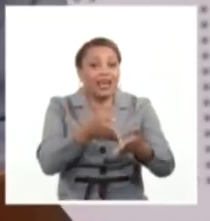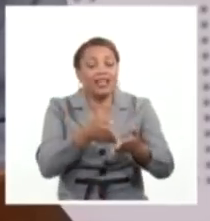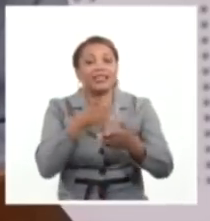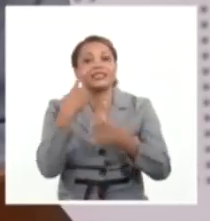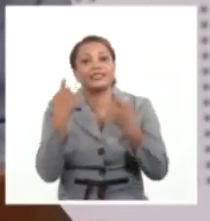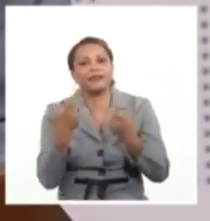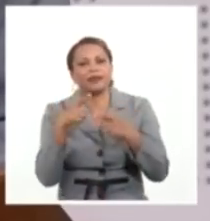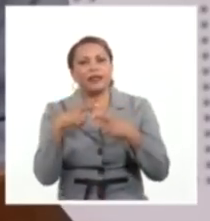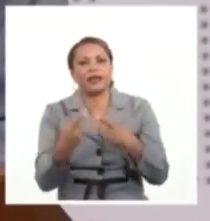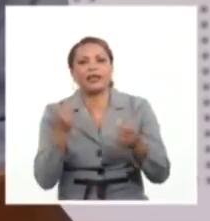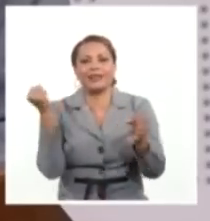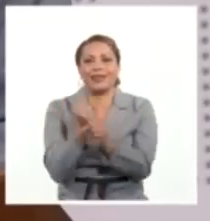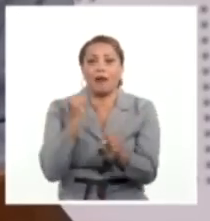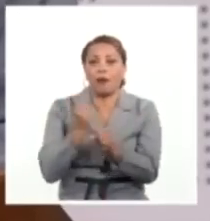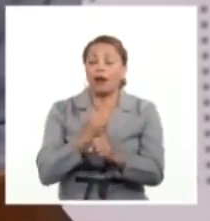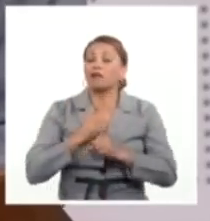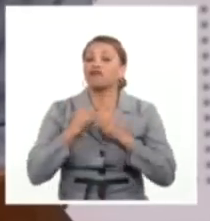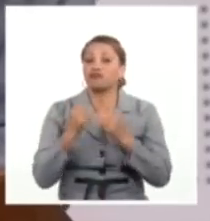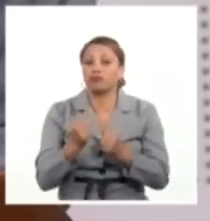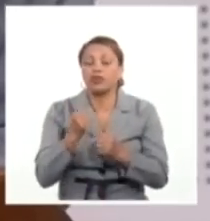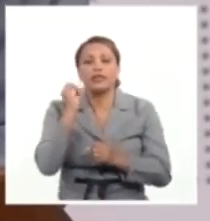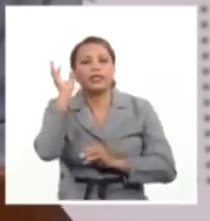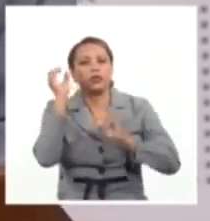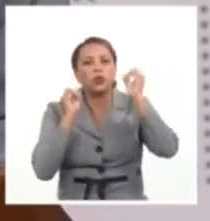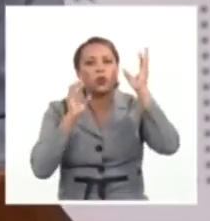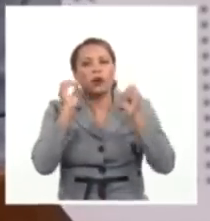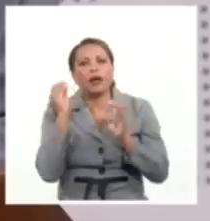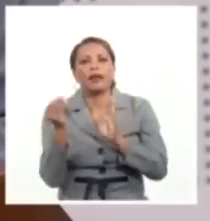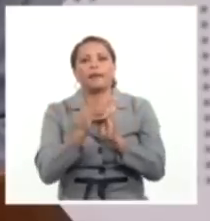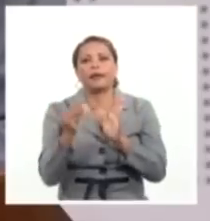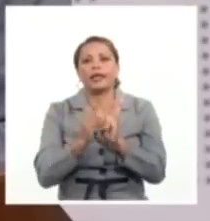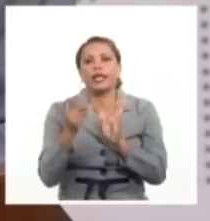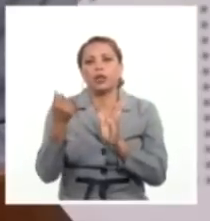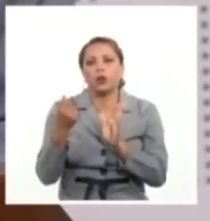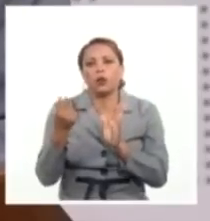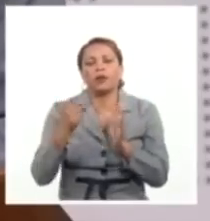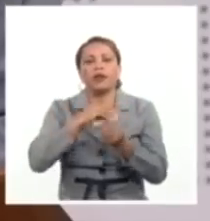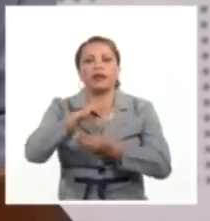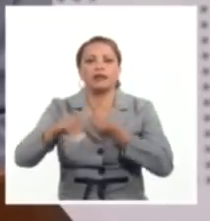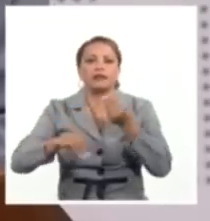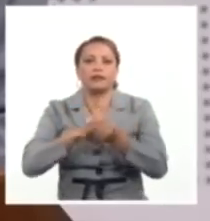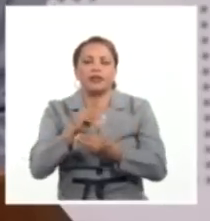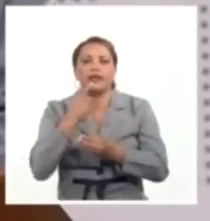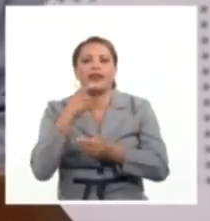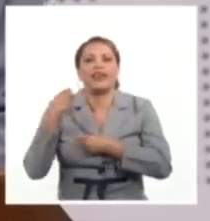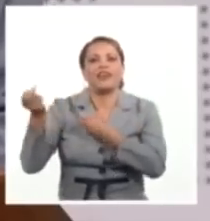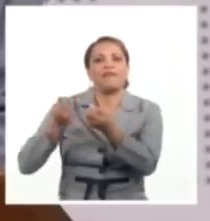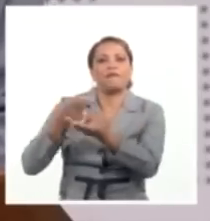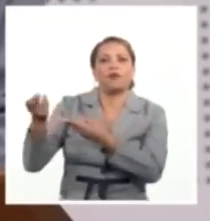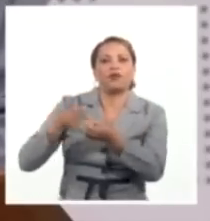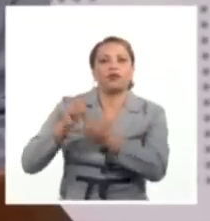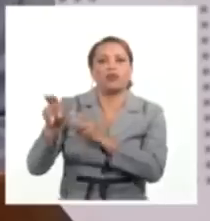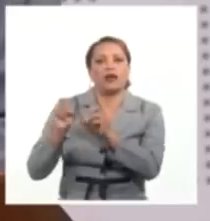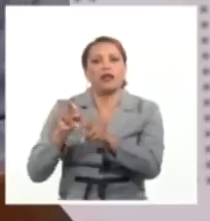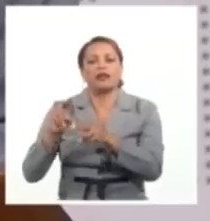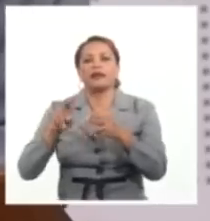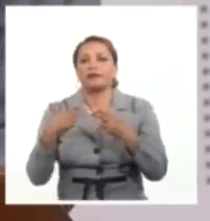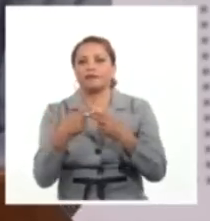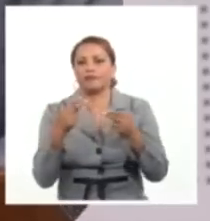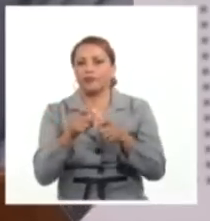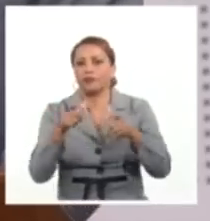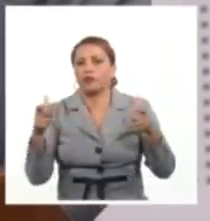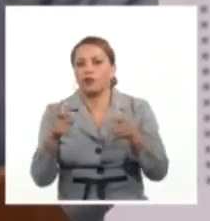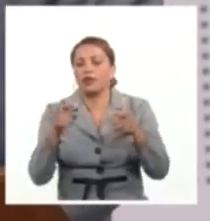trabajar duro, innovar, aplicar la economía circular, exportar y aumentar la competitividad de